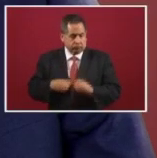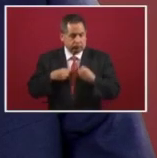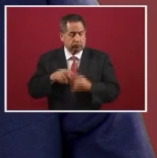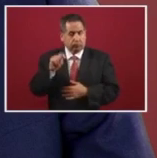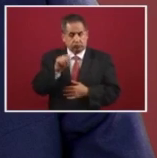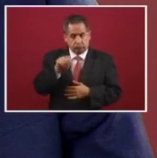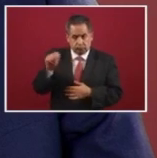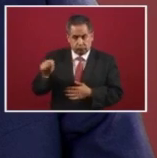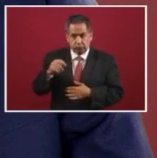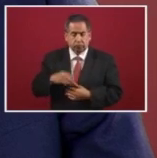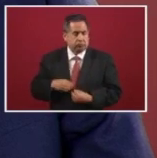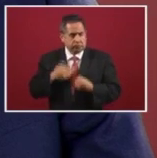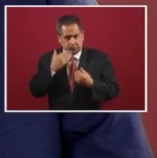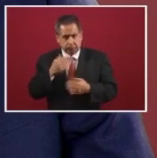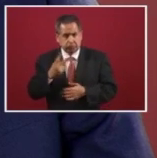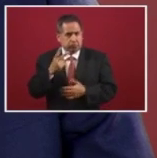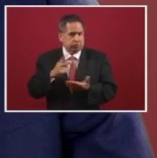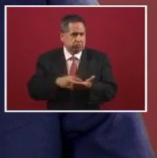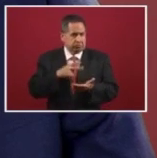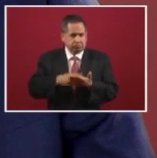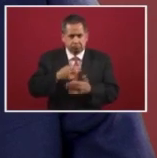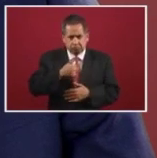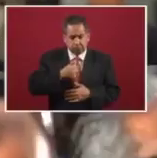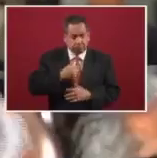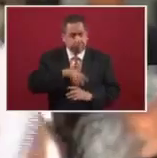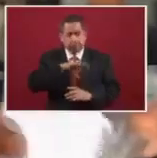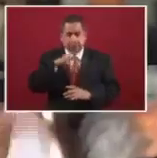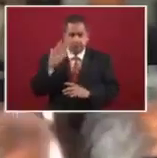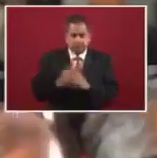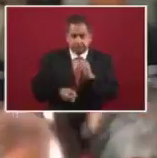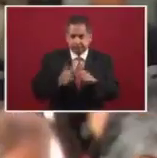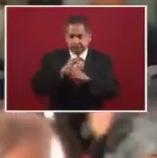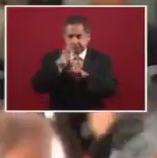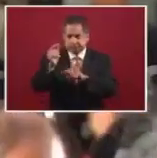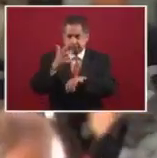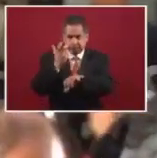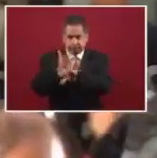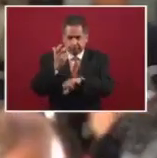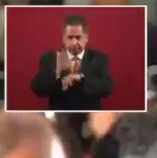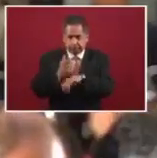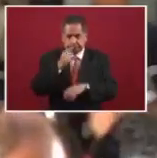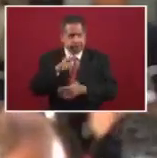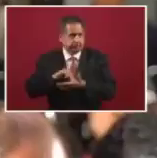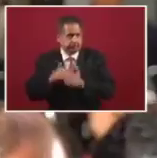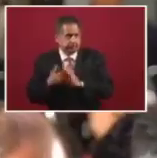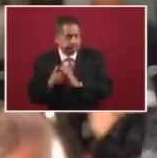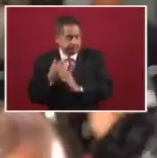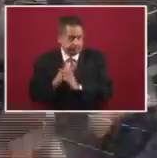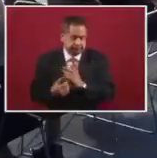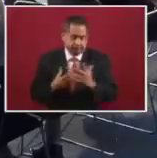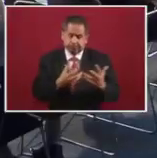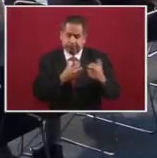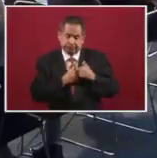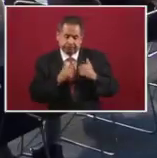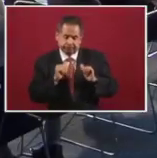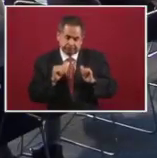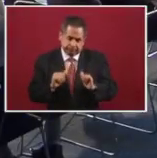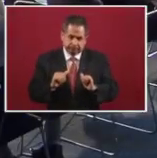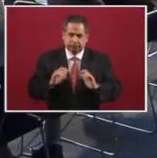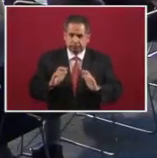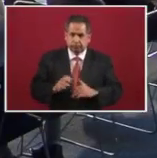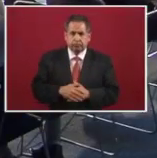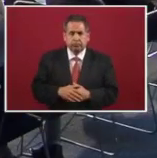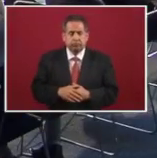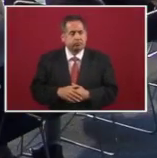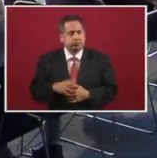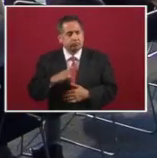bien, he ido a Estados Unidos también huyendo de las persecuciones también, y pues hay